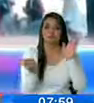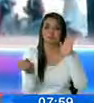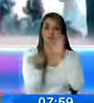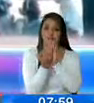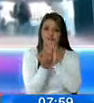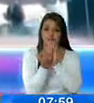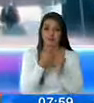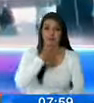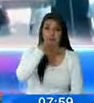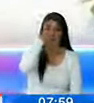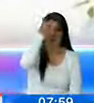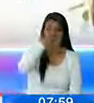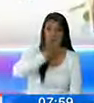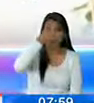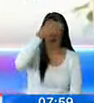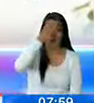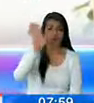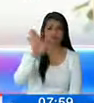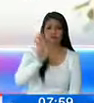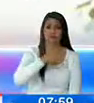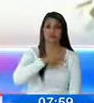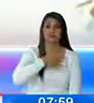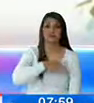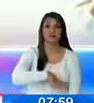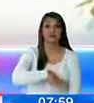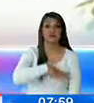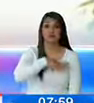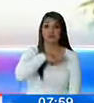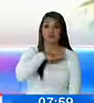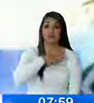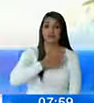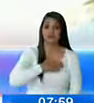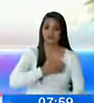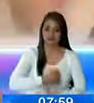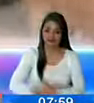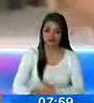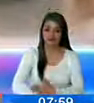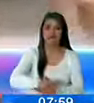vergüenza de decir que esta es mi cultura. Orgullo más que nada. Orgullo de ser de aquí de